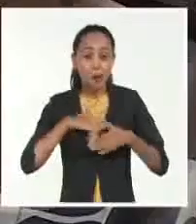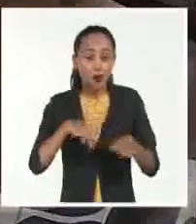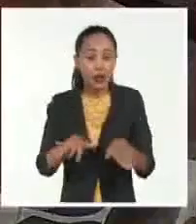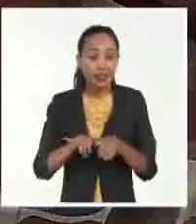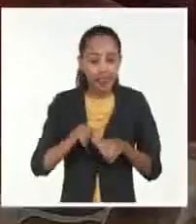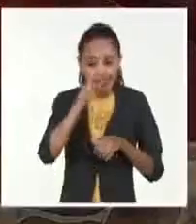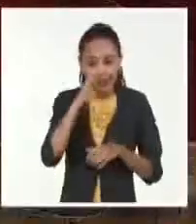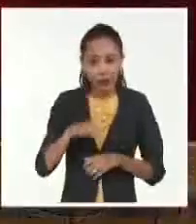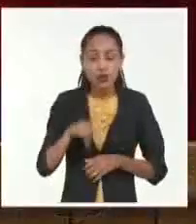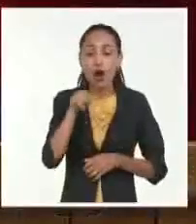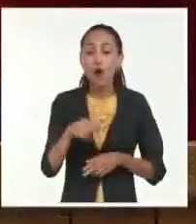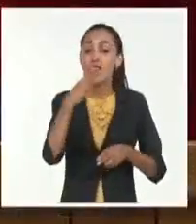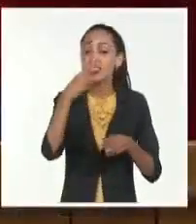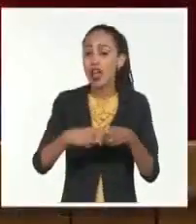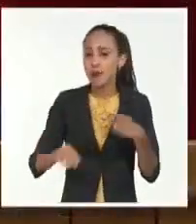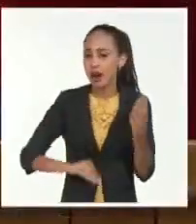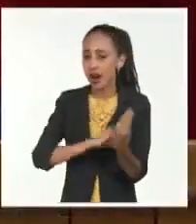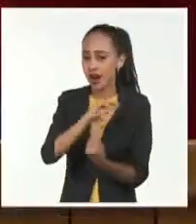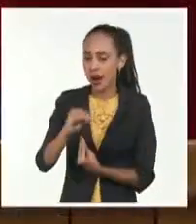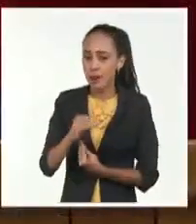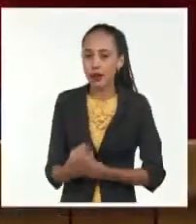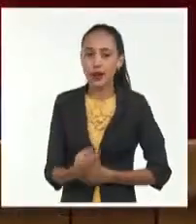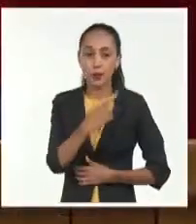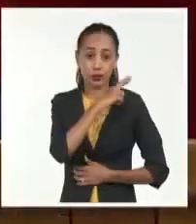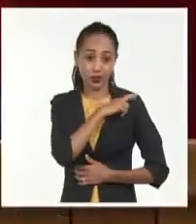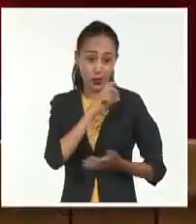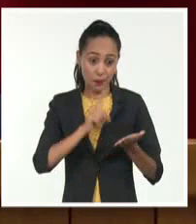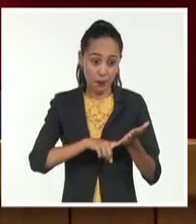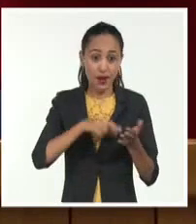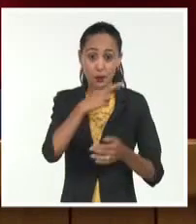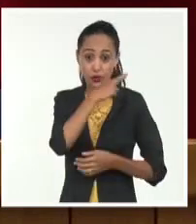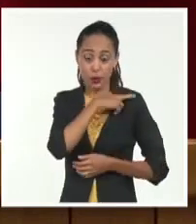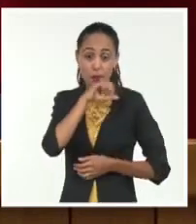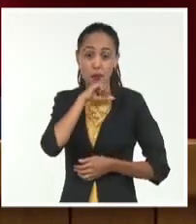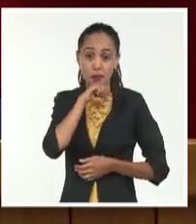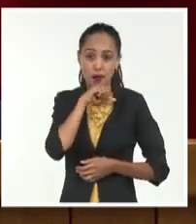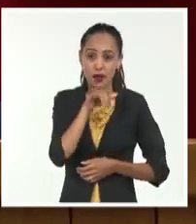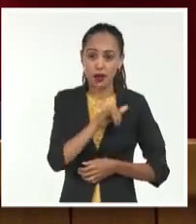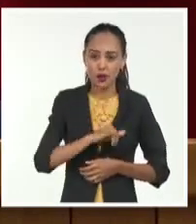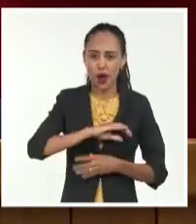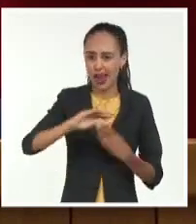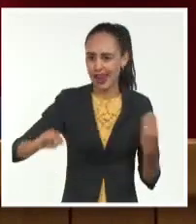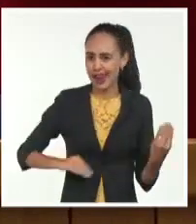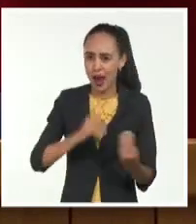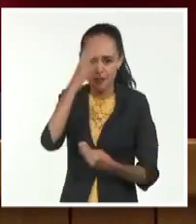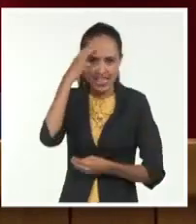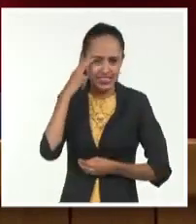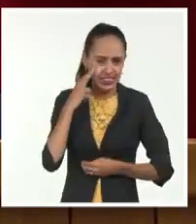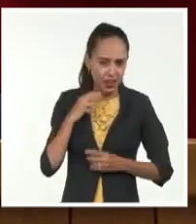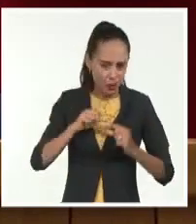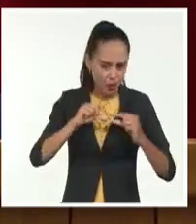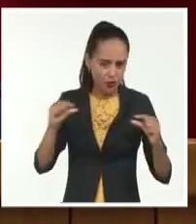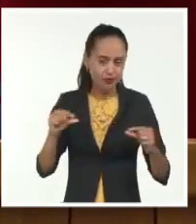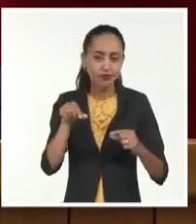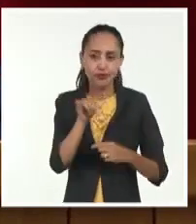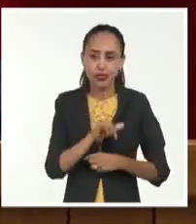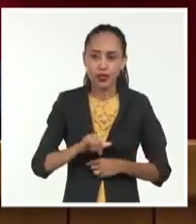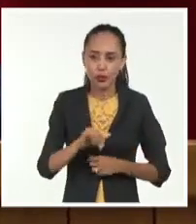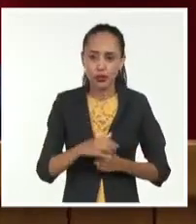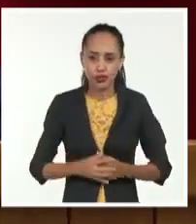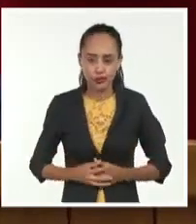De la responsabilidad parental deja a un lado una mirada patriarcal y estereotipada que no se aviene hoy con el